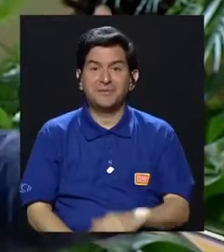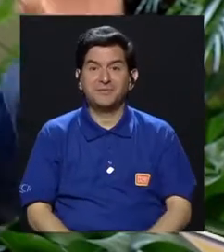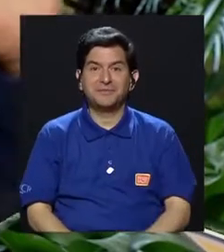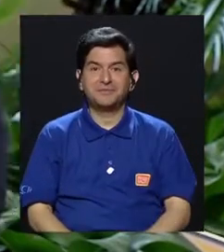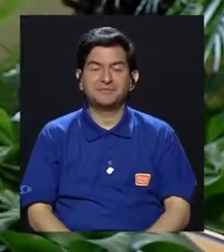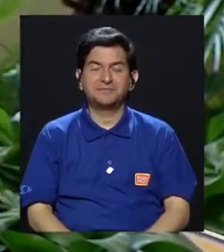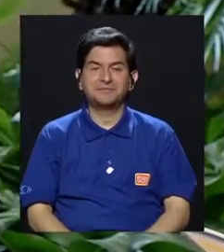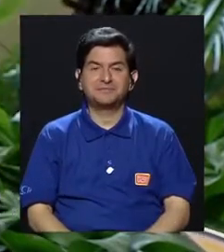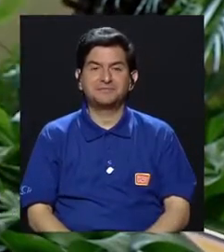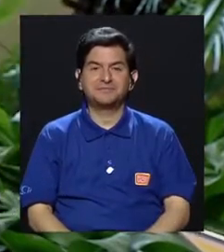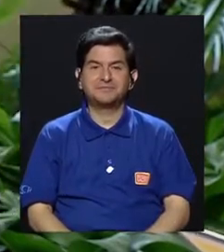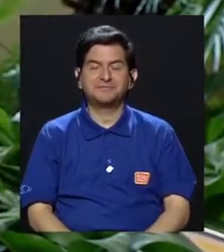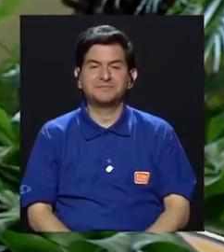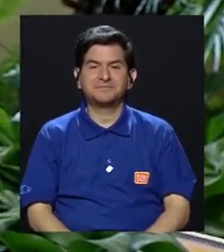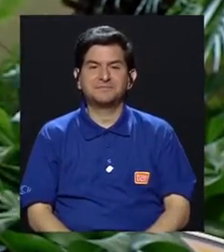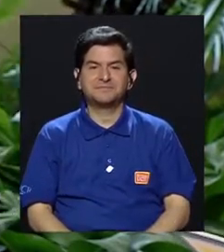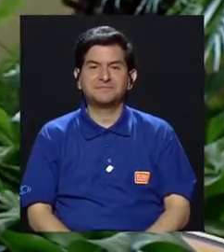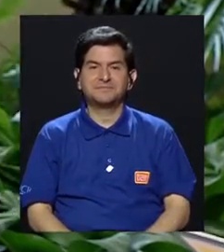no sé qué es un chef.